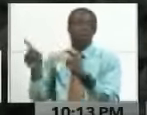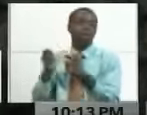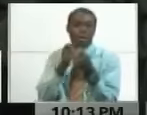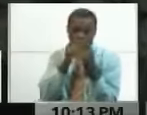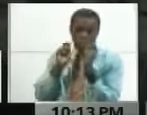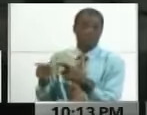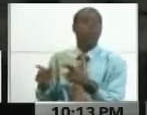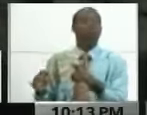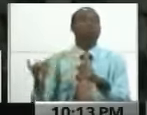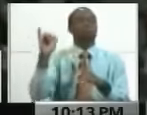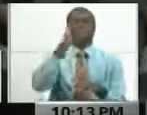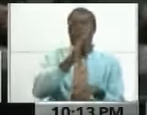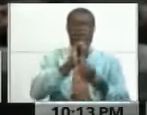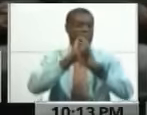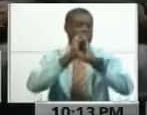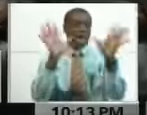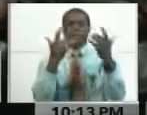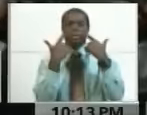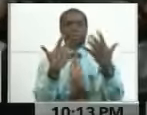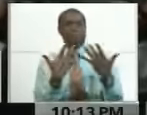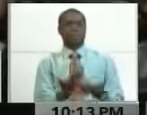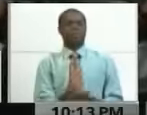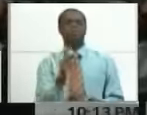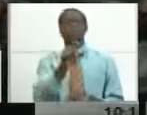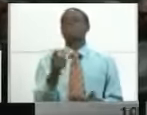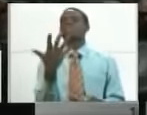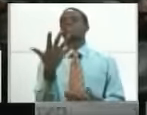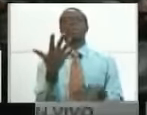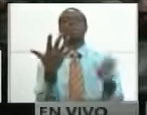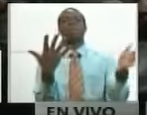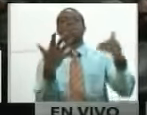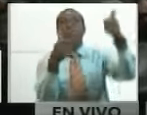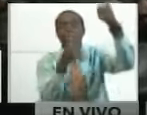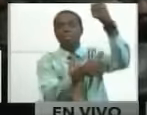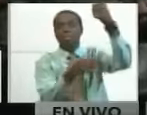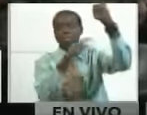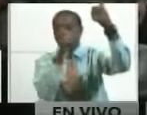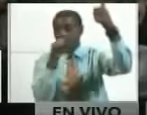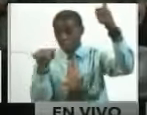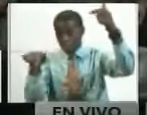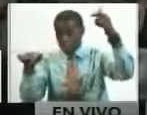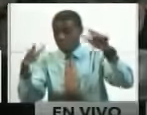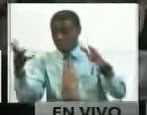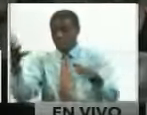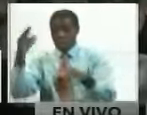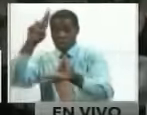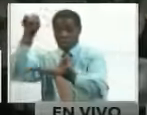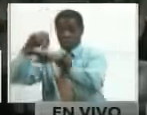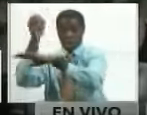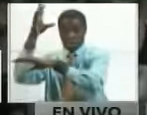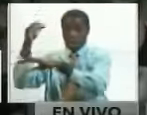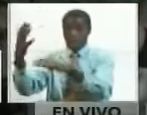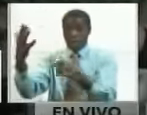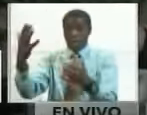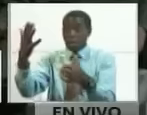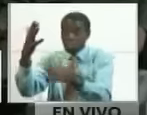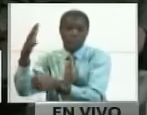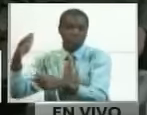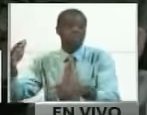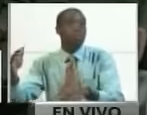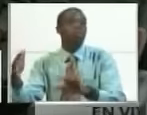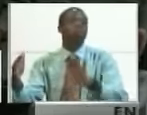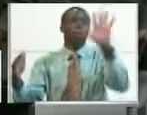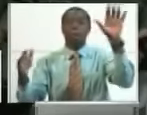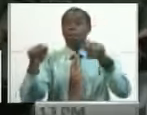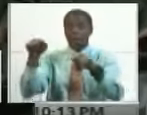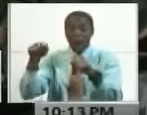duda. 4, 5 cipayos, ¿no? De la Asamblea Nacional, fíjate tú cómo hicieron fracasar y